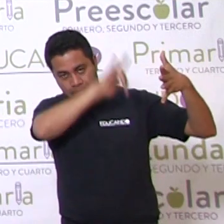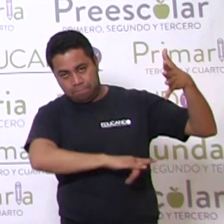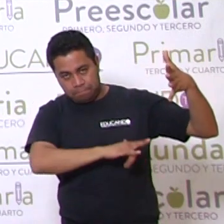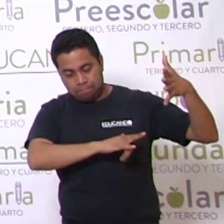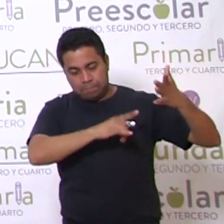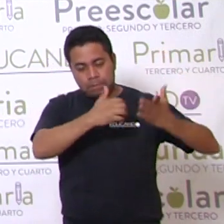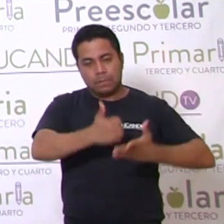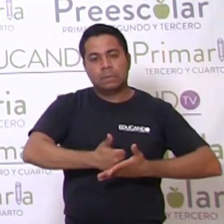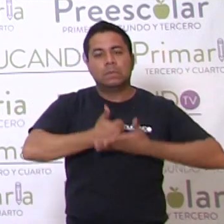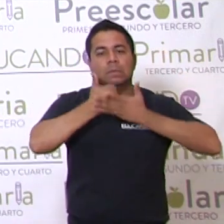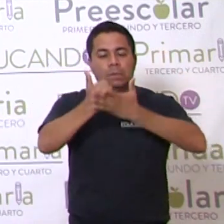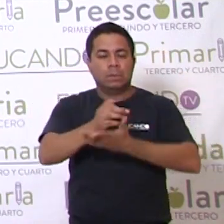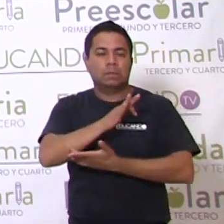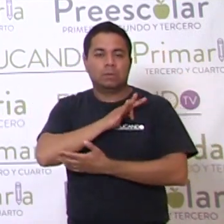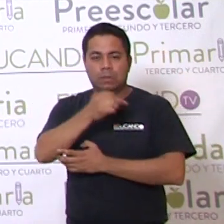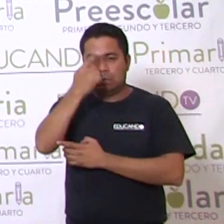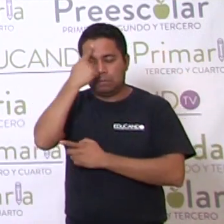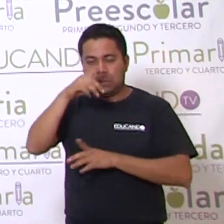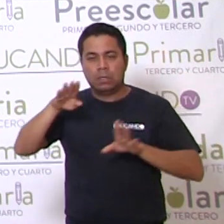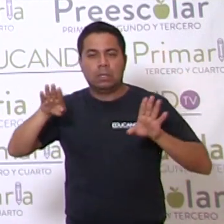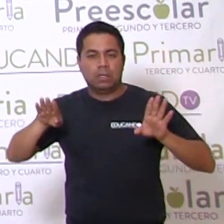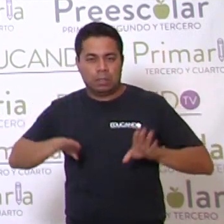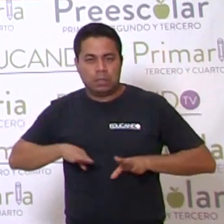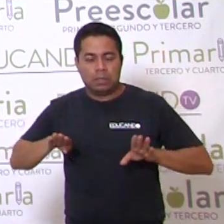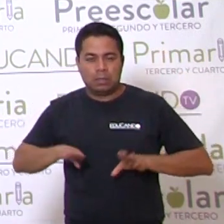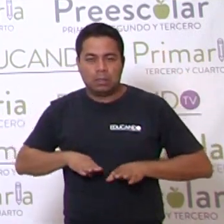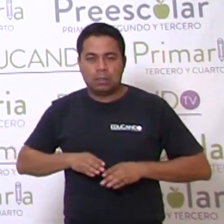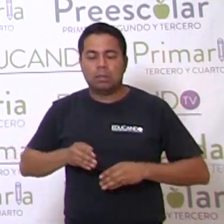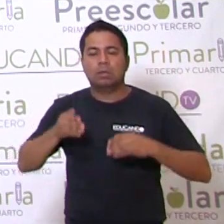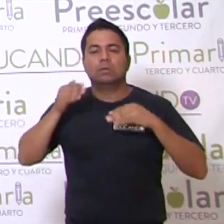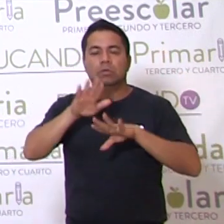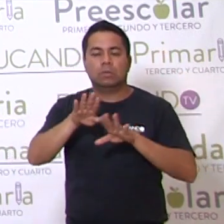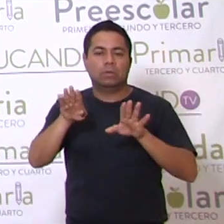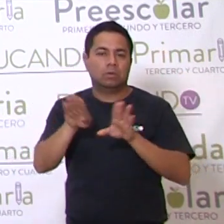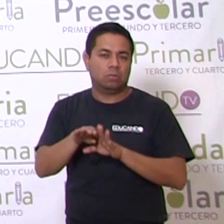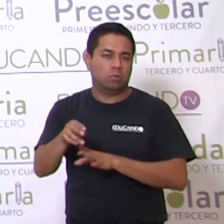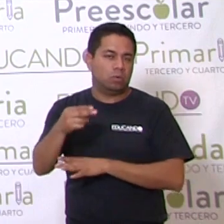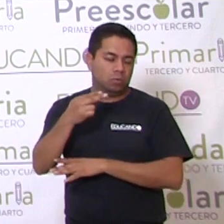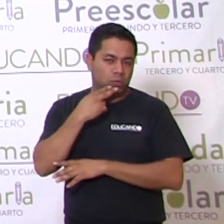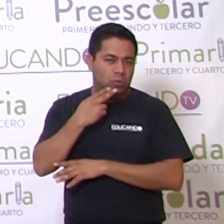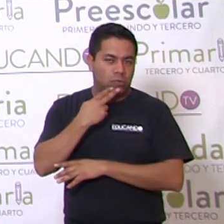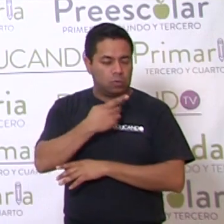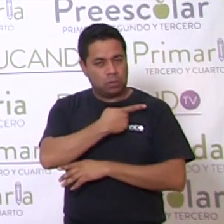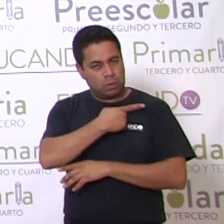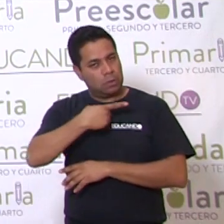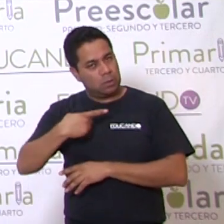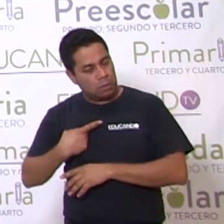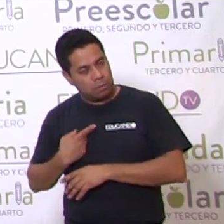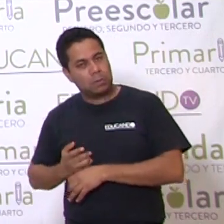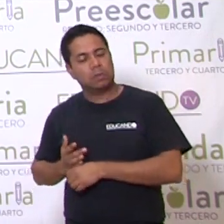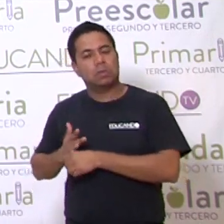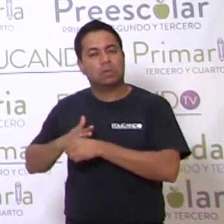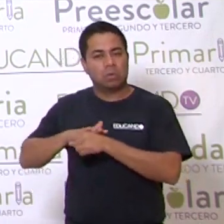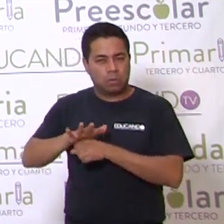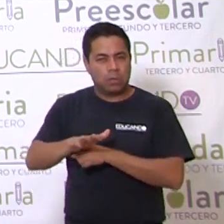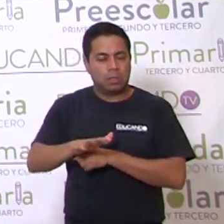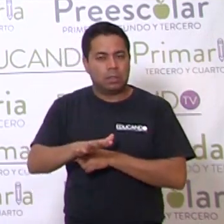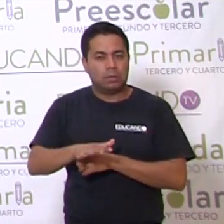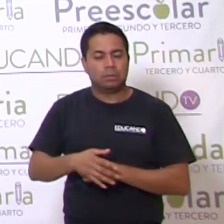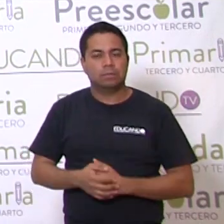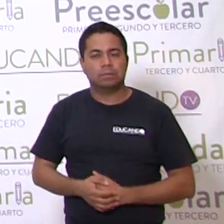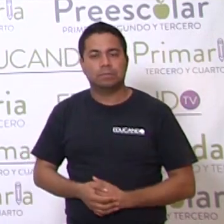permitir tener características de la utilización de lo que son nuestros